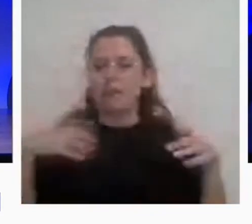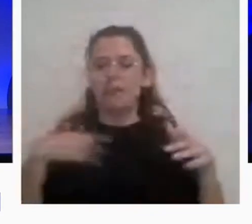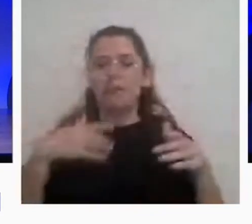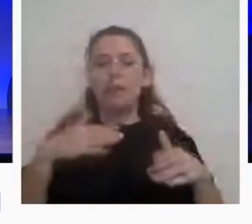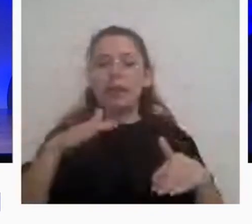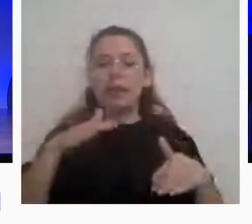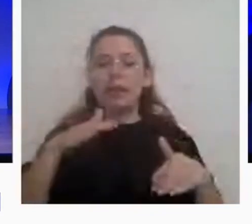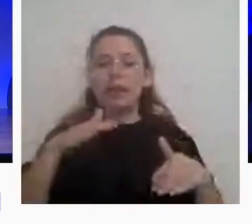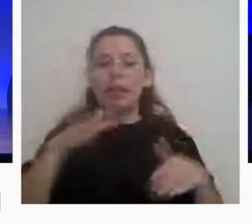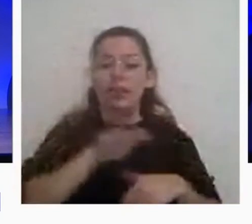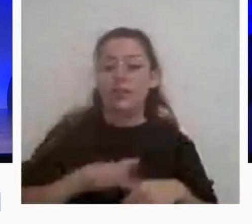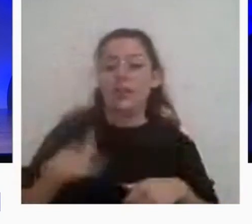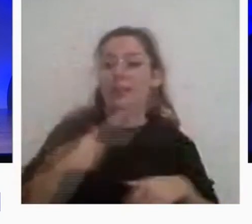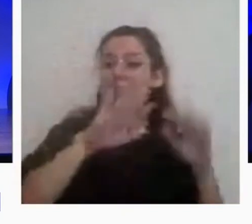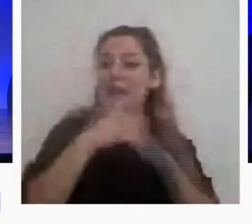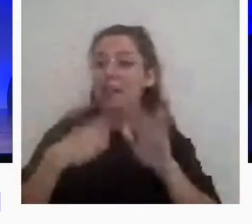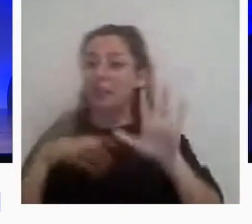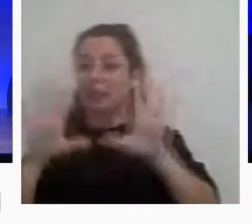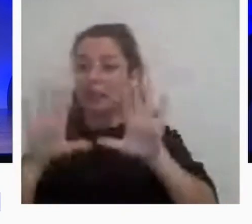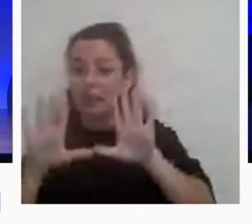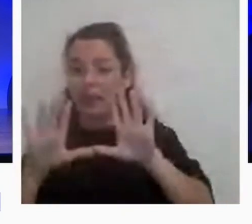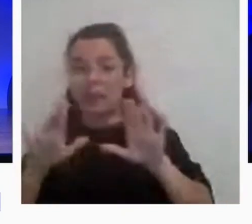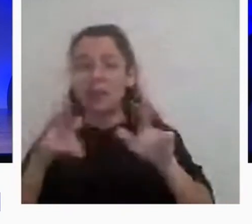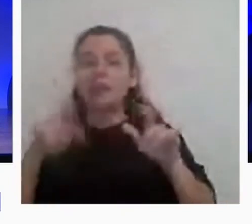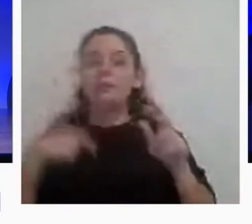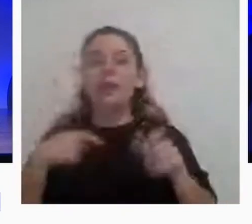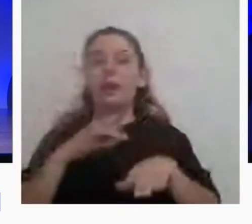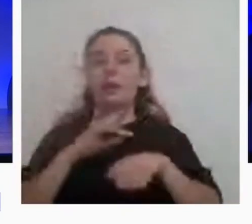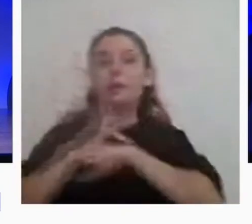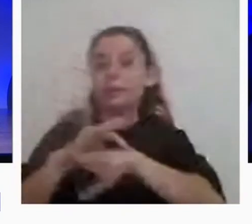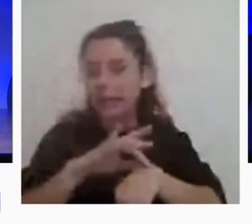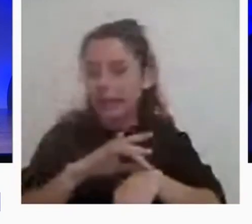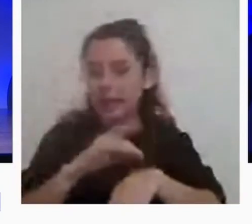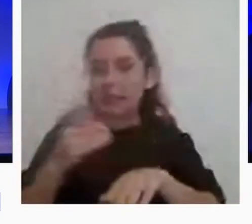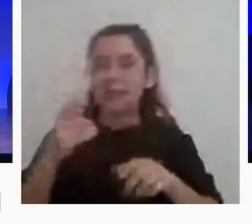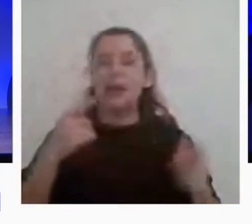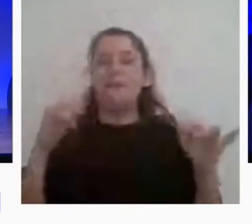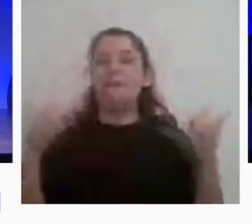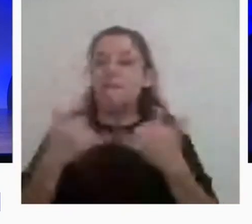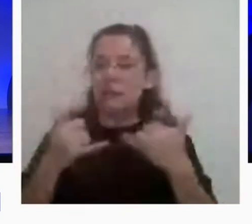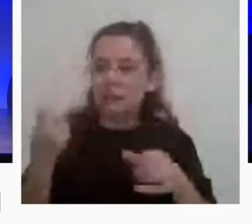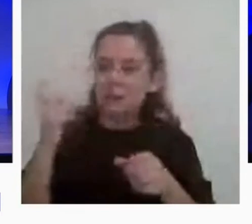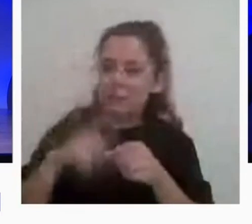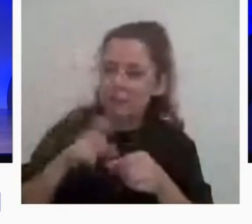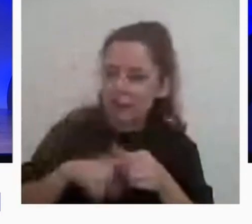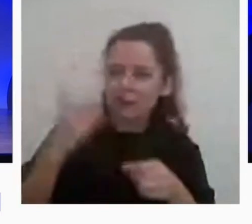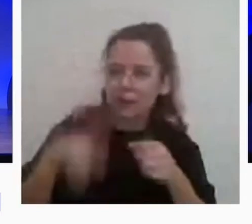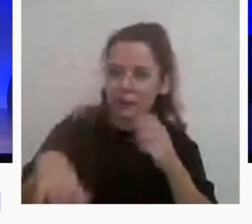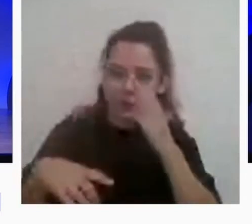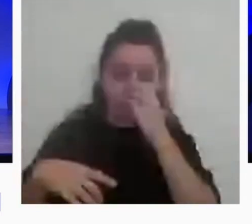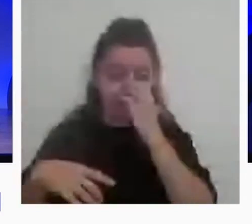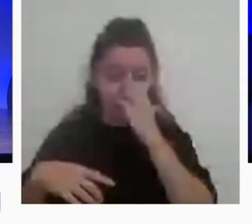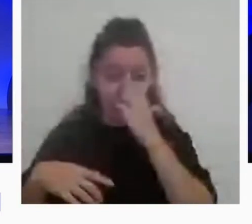años, tenemos visitas guiadas, participamos en diferentes festivales y lo que tratamos es de siempre tener las